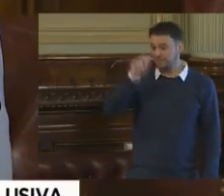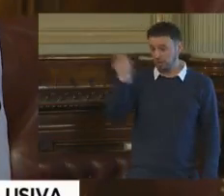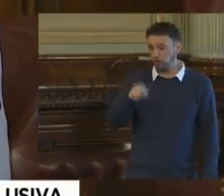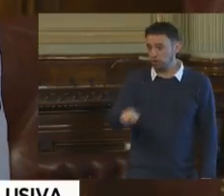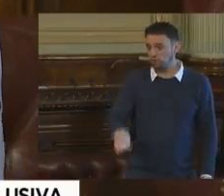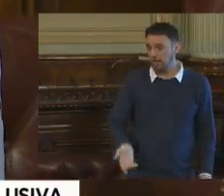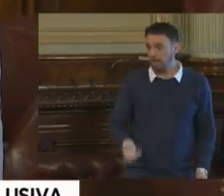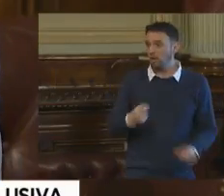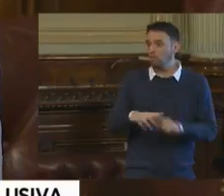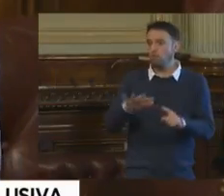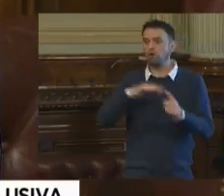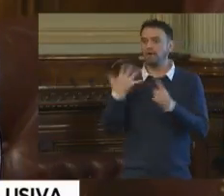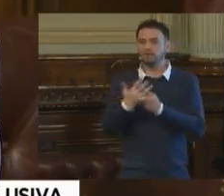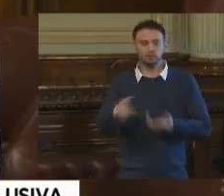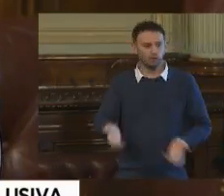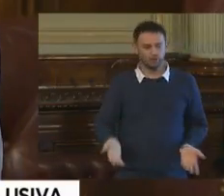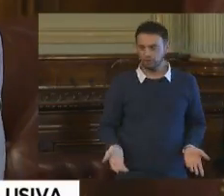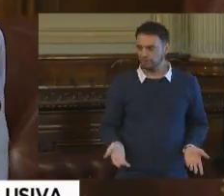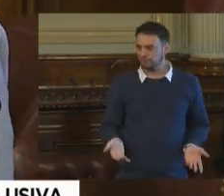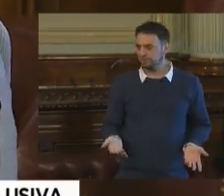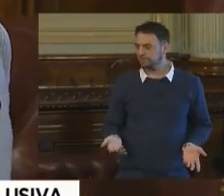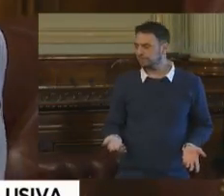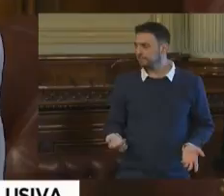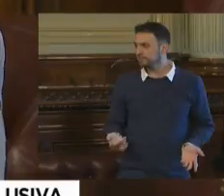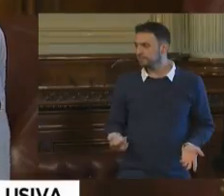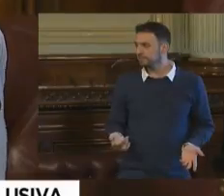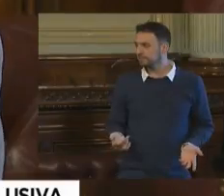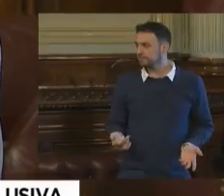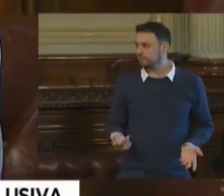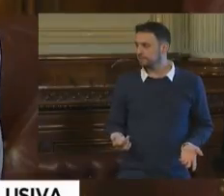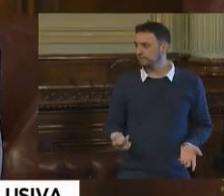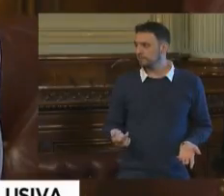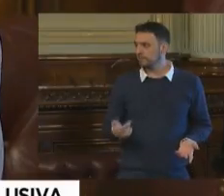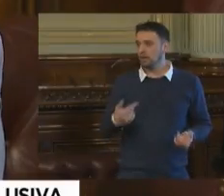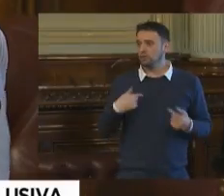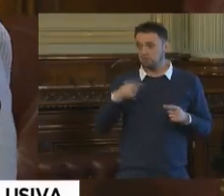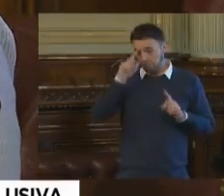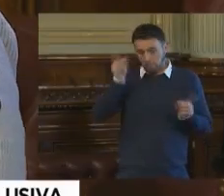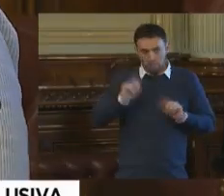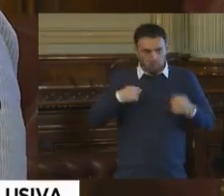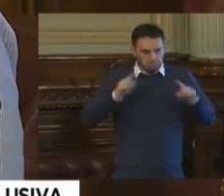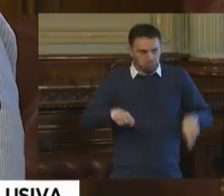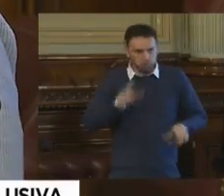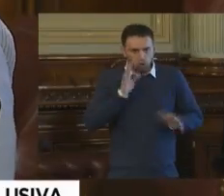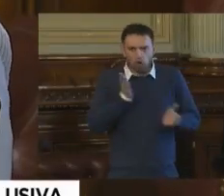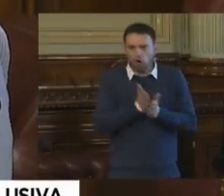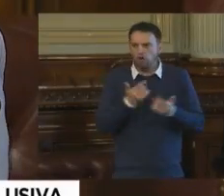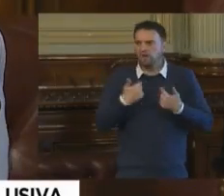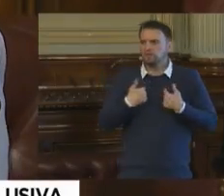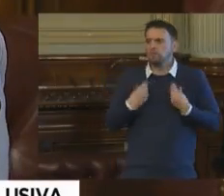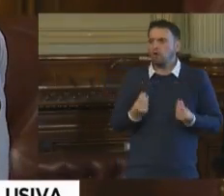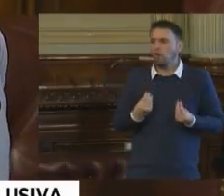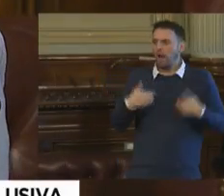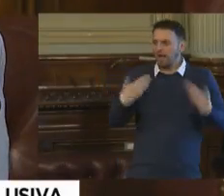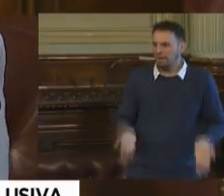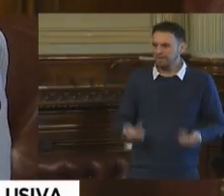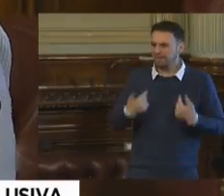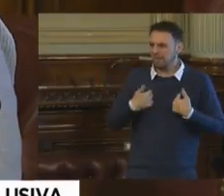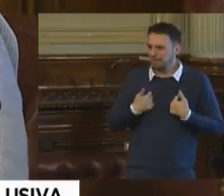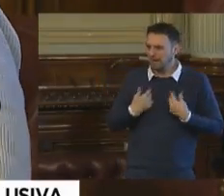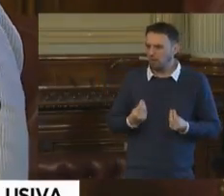consciente por el entorno en el que quizá se ha desarrollado de las cosas a las que tiene derecho y de sus propias potencialidades